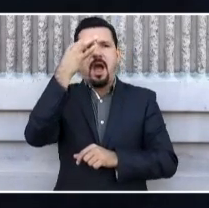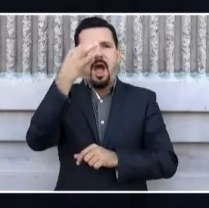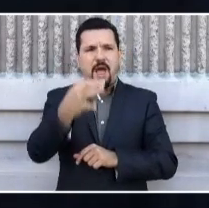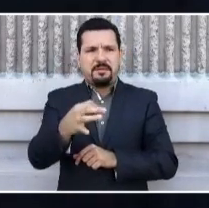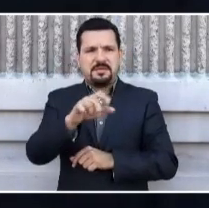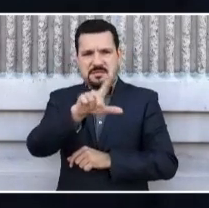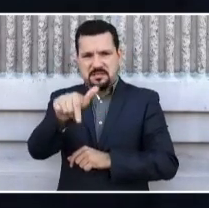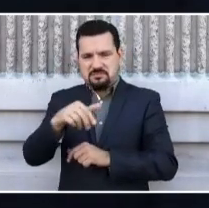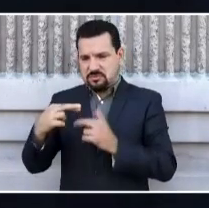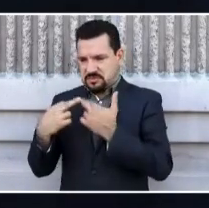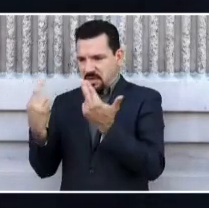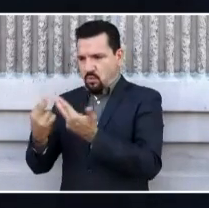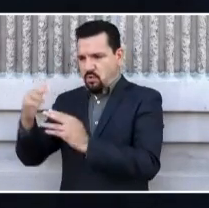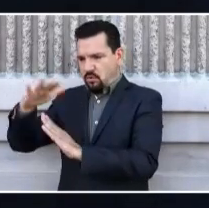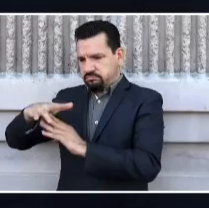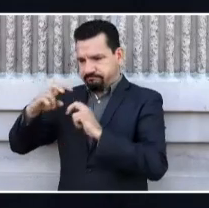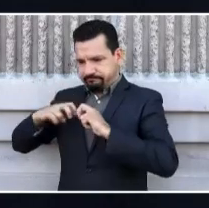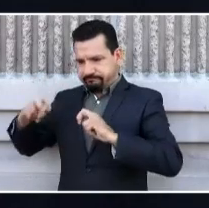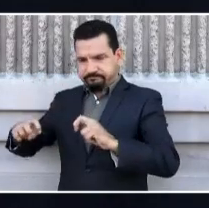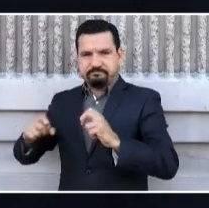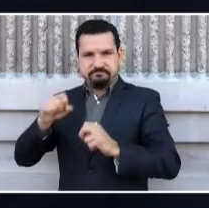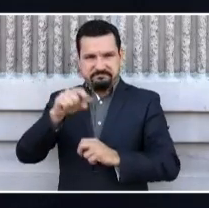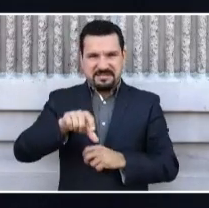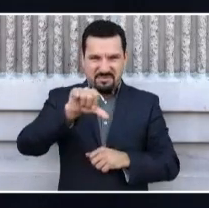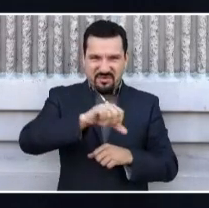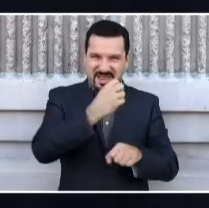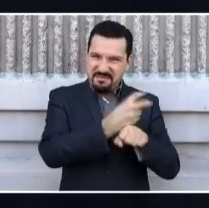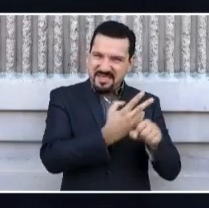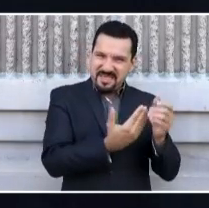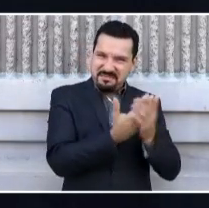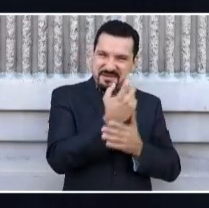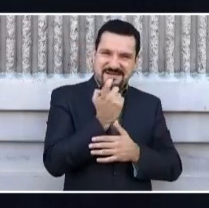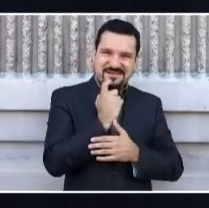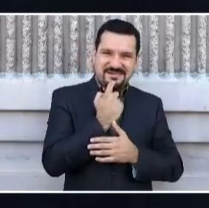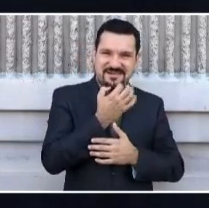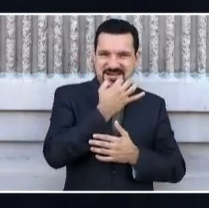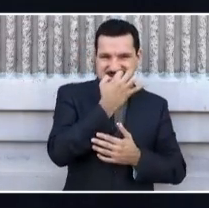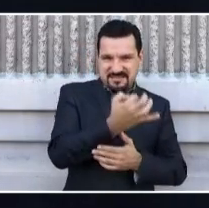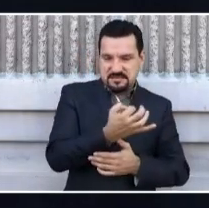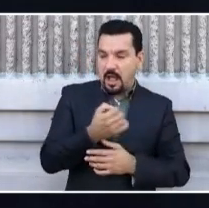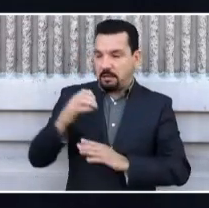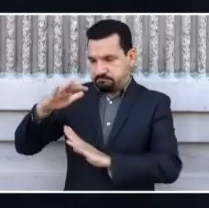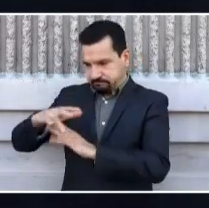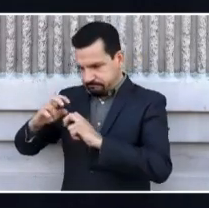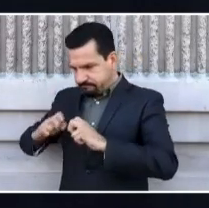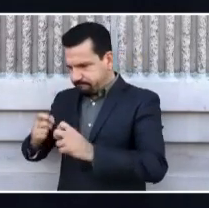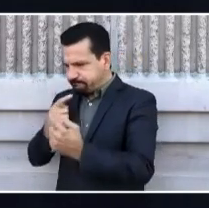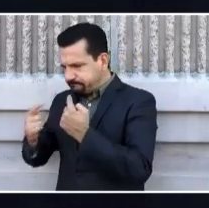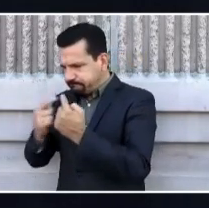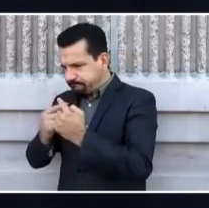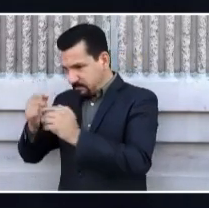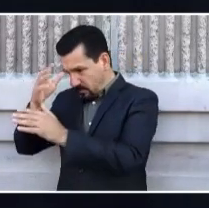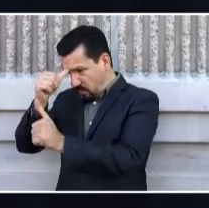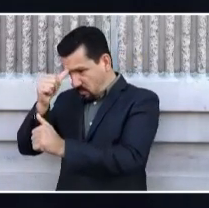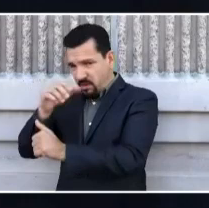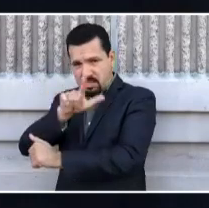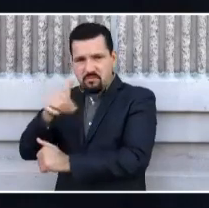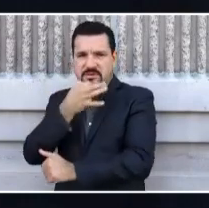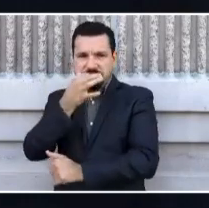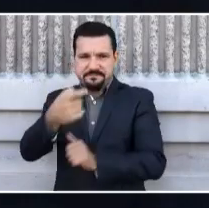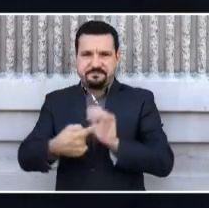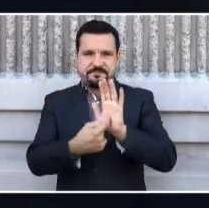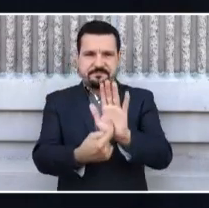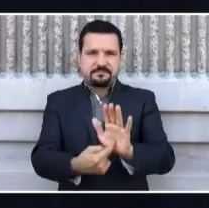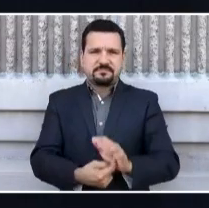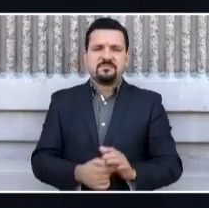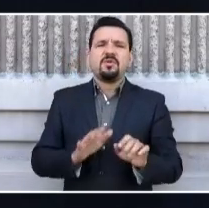reunirse siguiendo pues los planes y las sesiones permanentes que hay. ¿Qué protocolos se van a hacer en los municipios? De hecho,